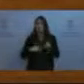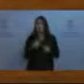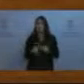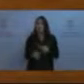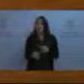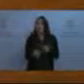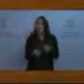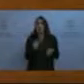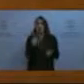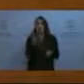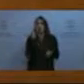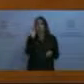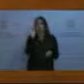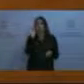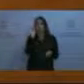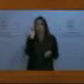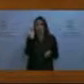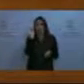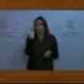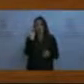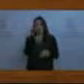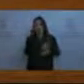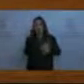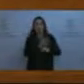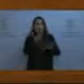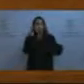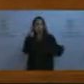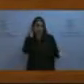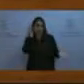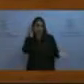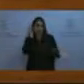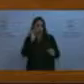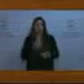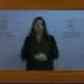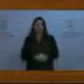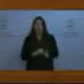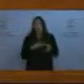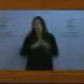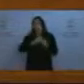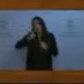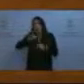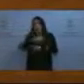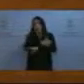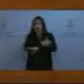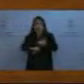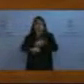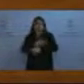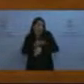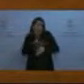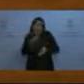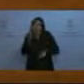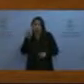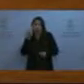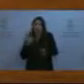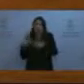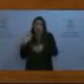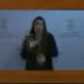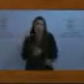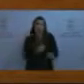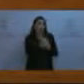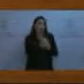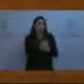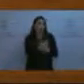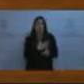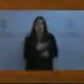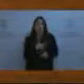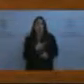la elección de esta consejera. Y otros, como ciudadanos, yo creo que no se atrevieron a reprobarla, pero esa